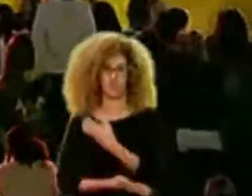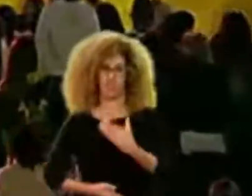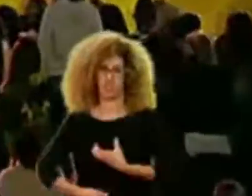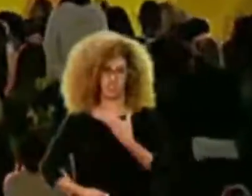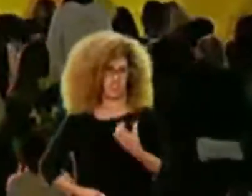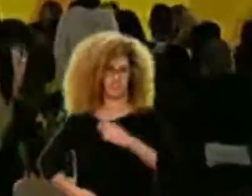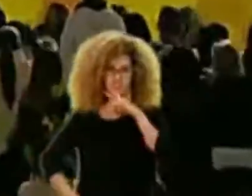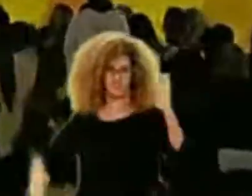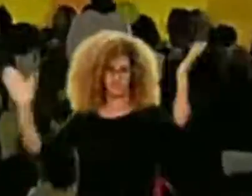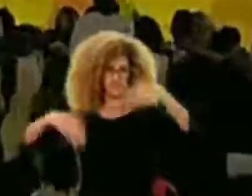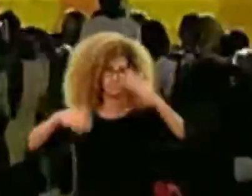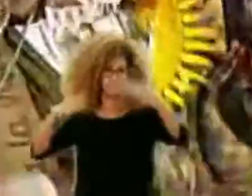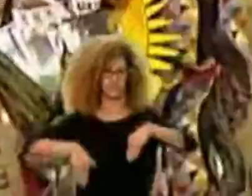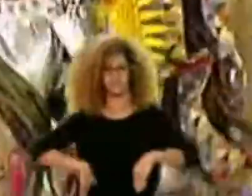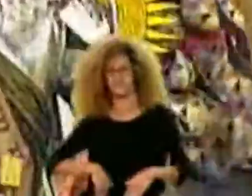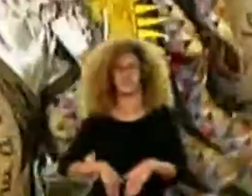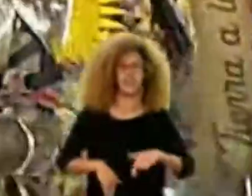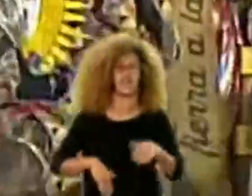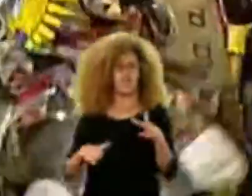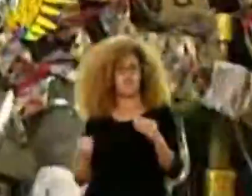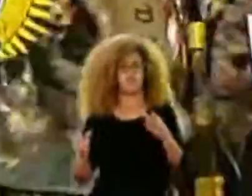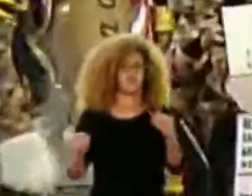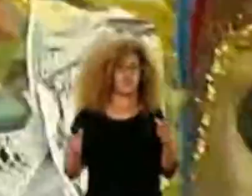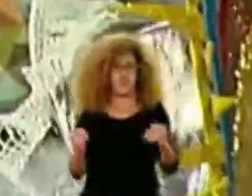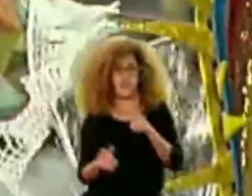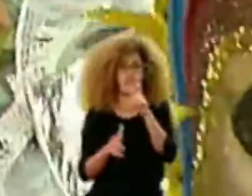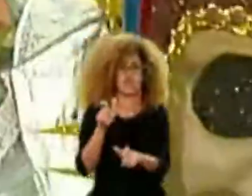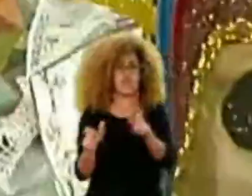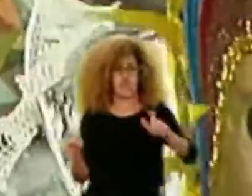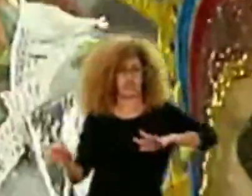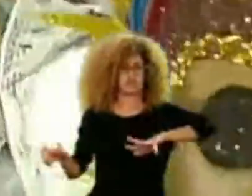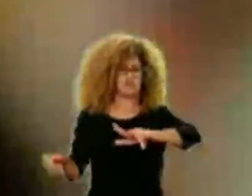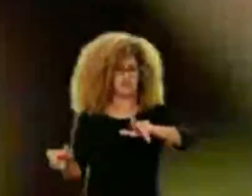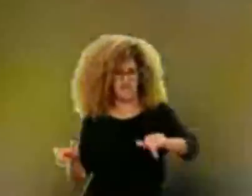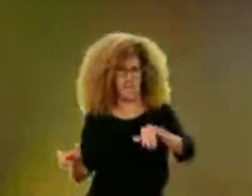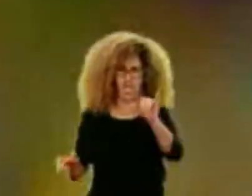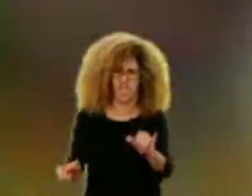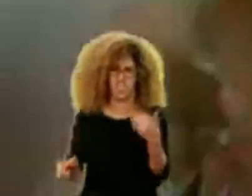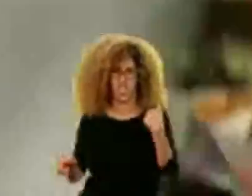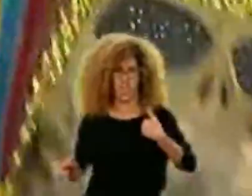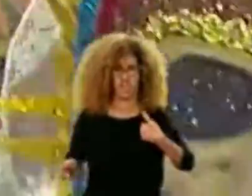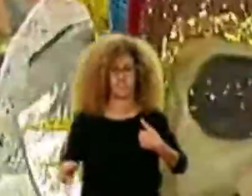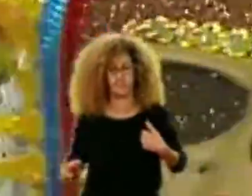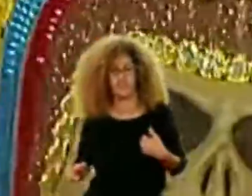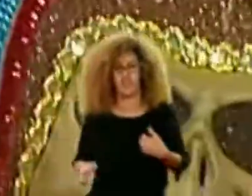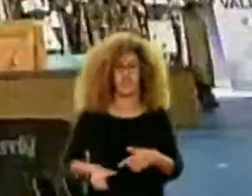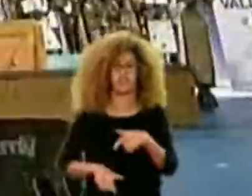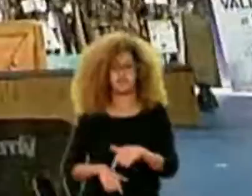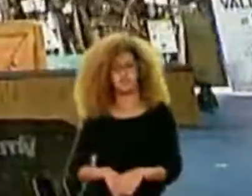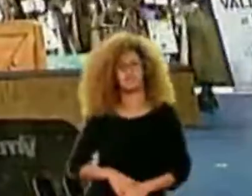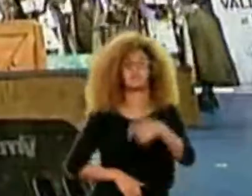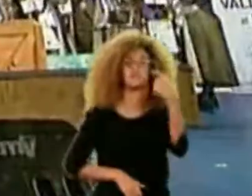la esencia. Aquí hay muchos que son saqueadores. Antes de llegar estos conquistadores,